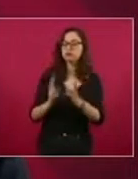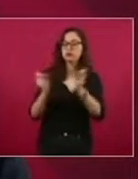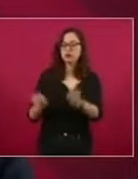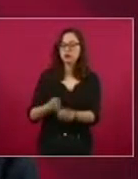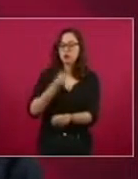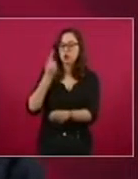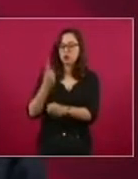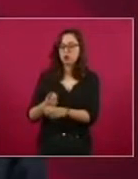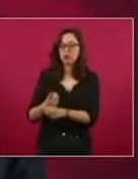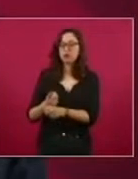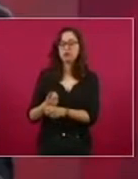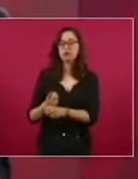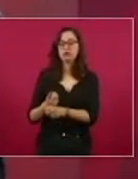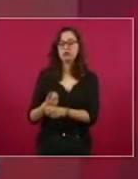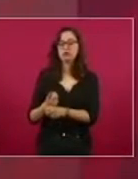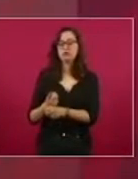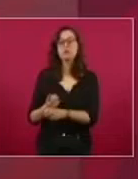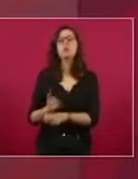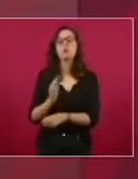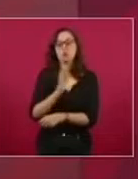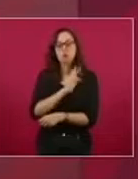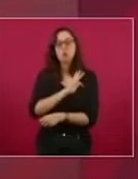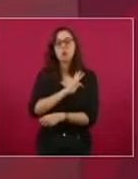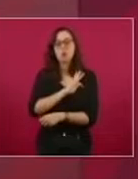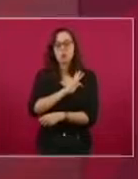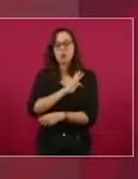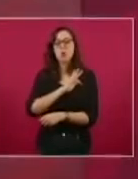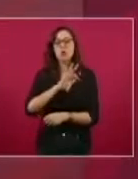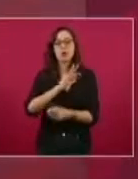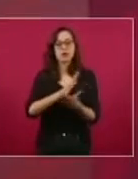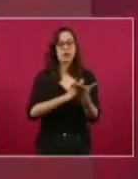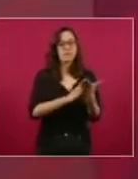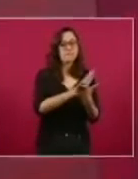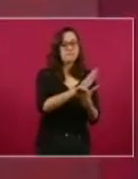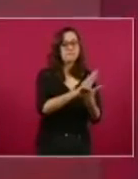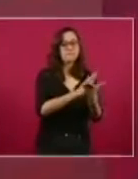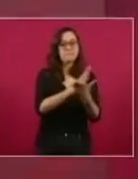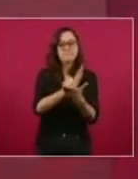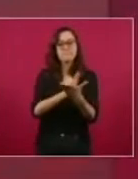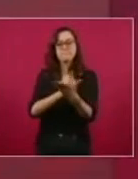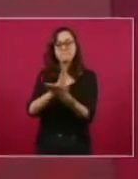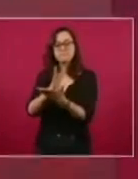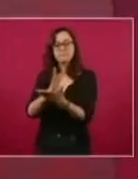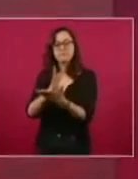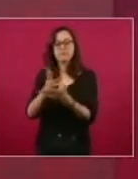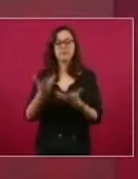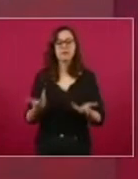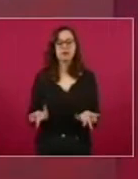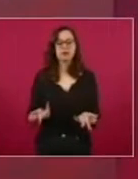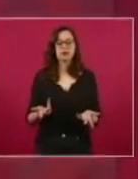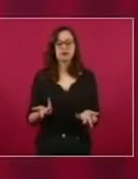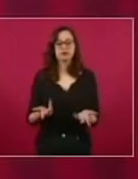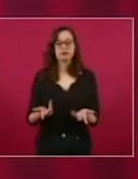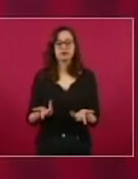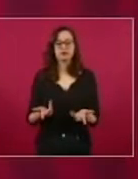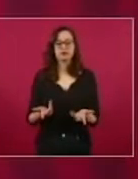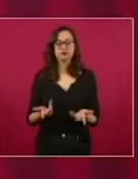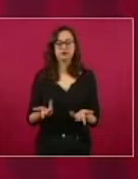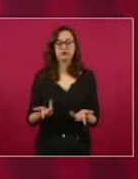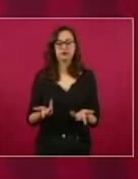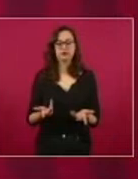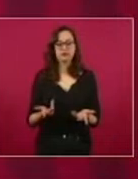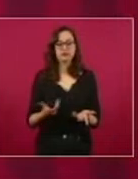a que el papá francisco maudit y el secretario general de naciones unidas guterres median